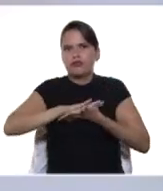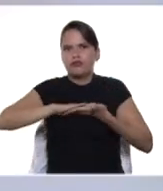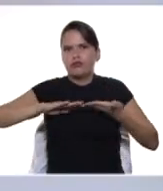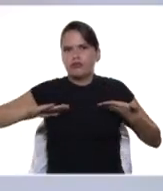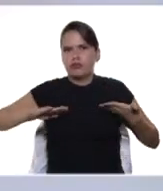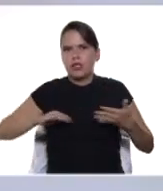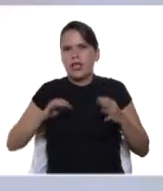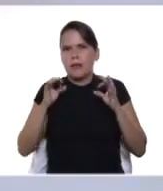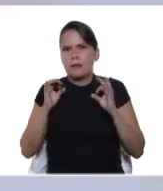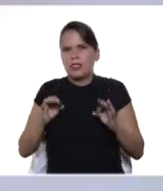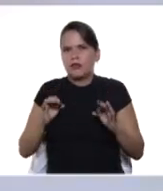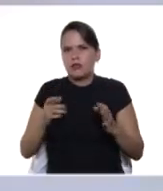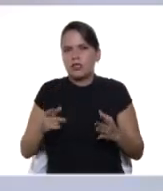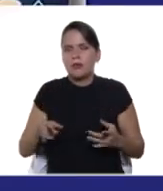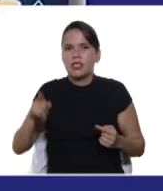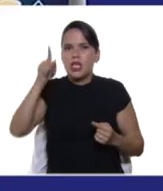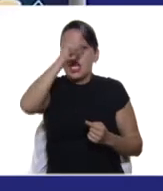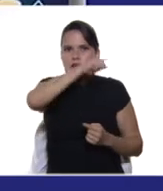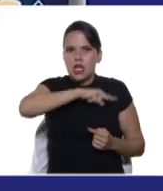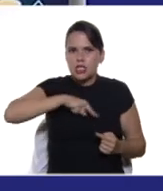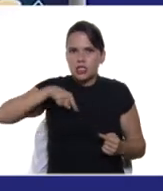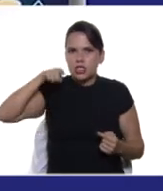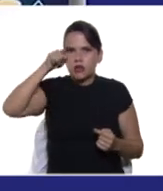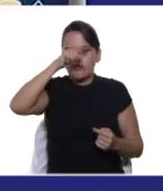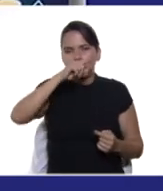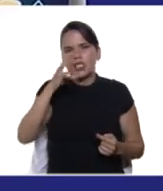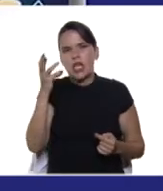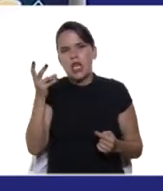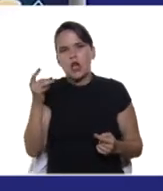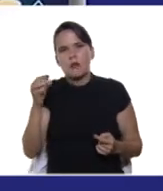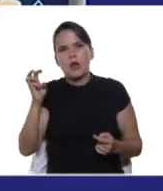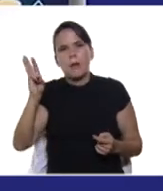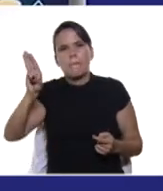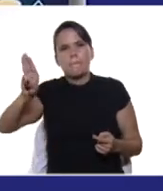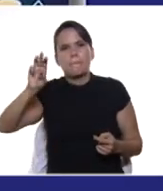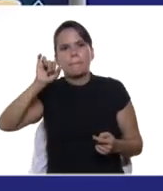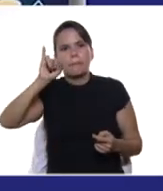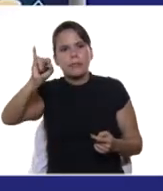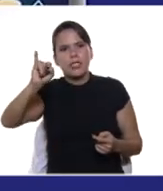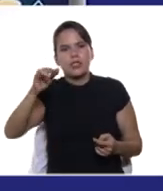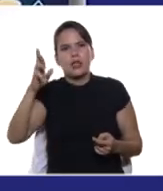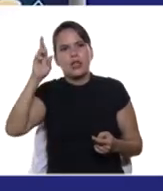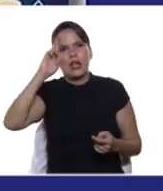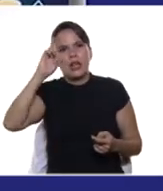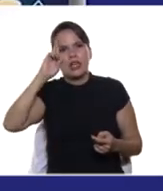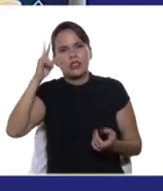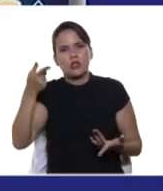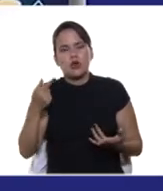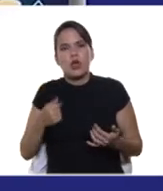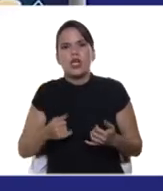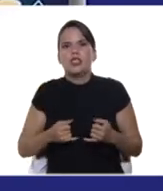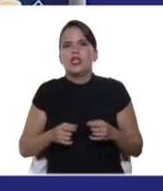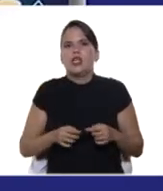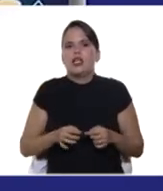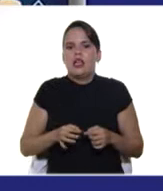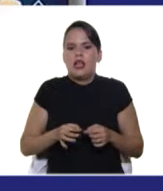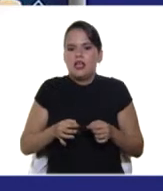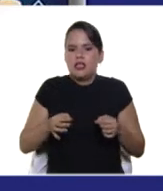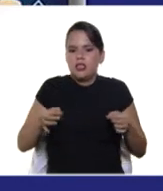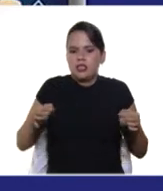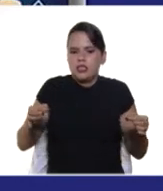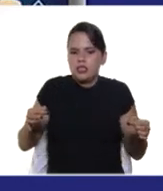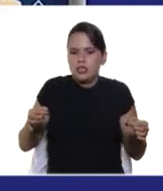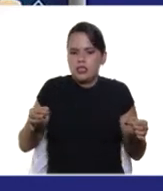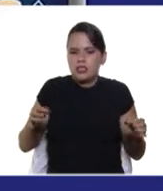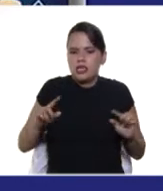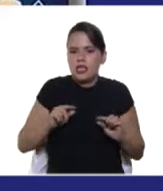en la circunferencia. El número pi es la razón entre la longitud y el